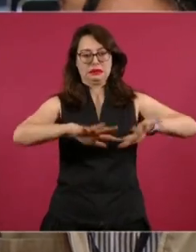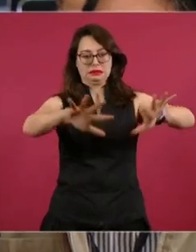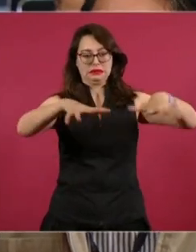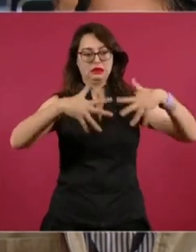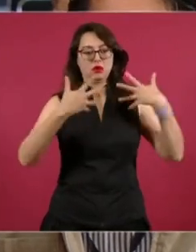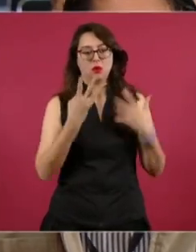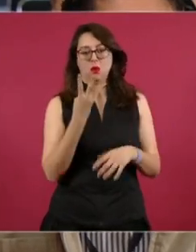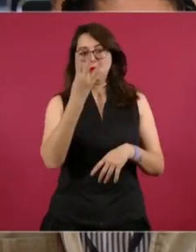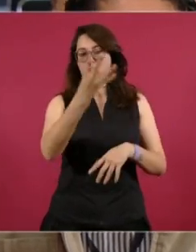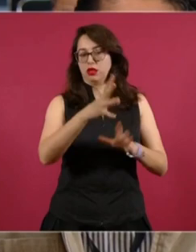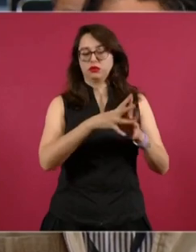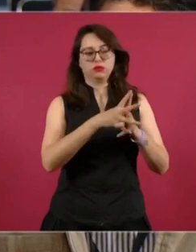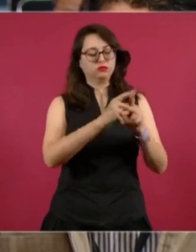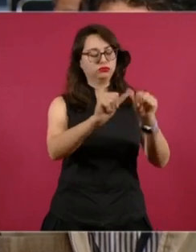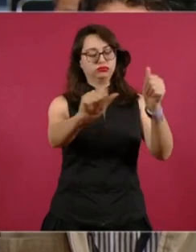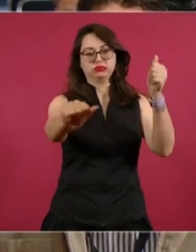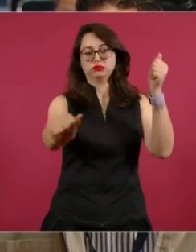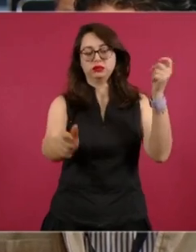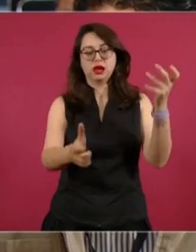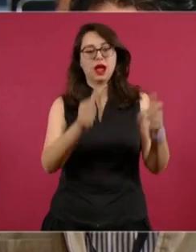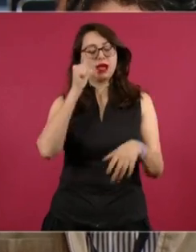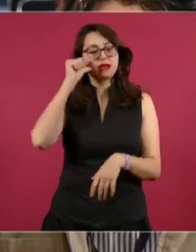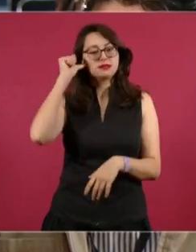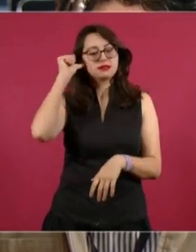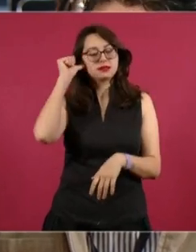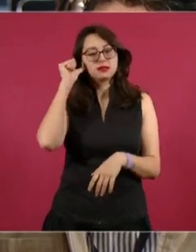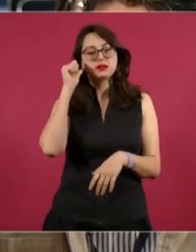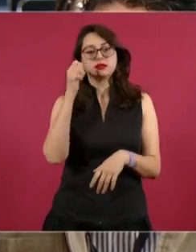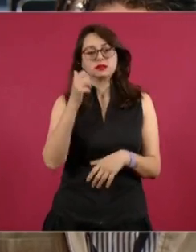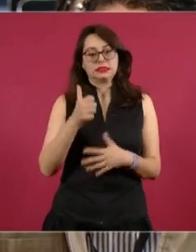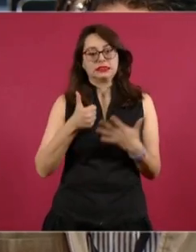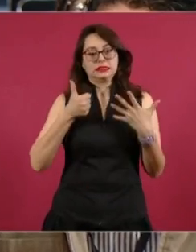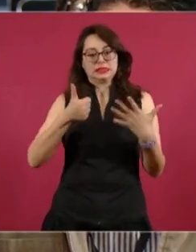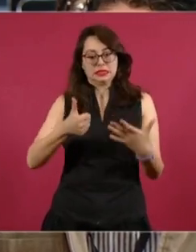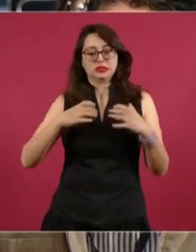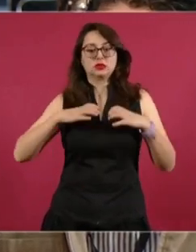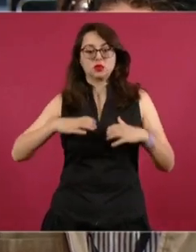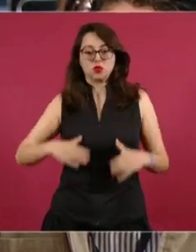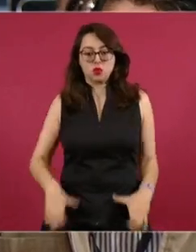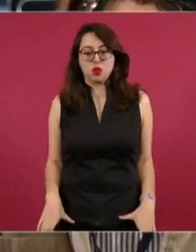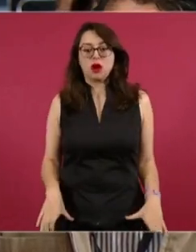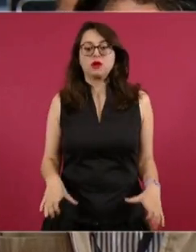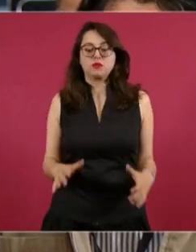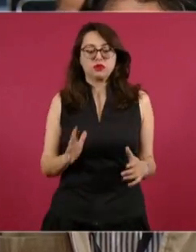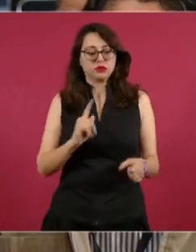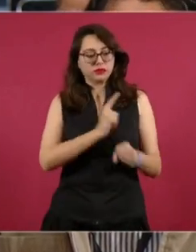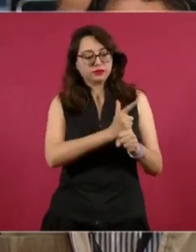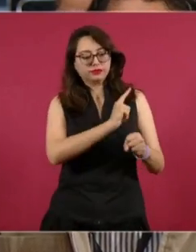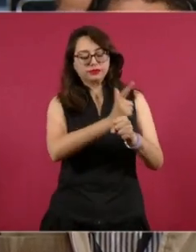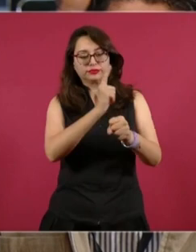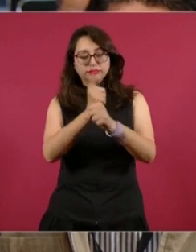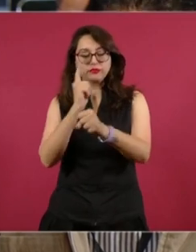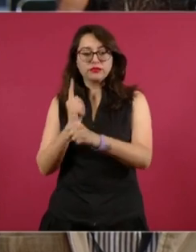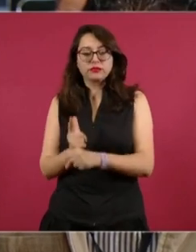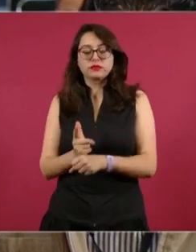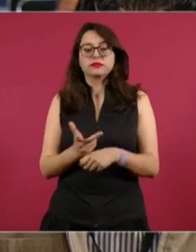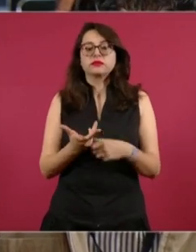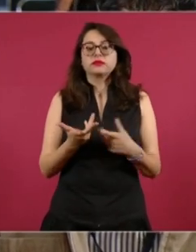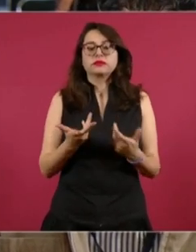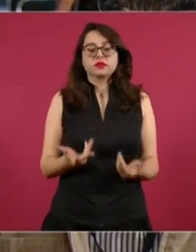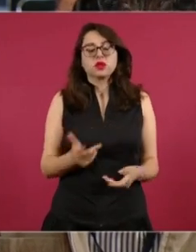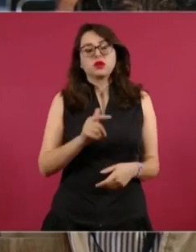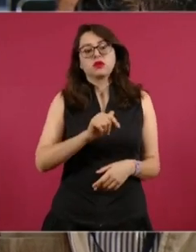recuperado seis cuerpos, al menos dos de ellos son de Sonora, uno es de por ahí de